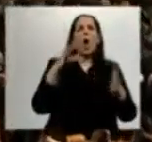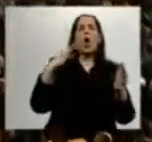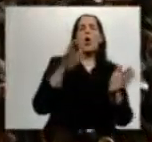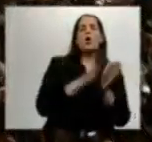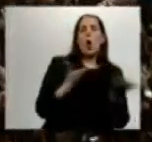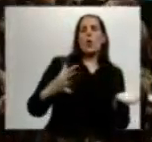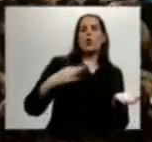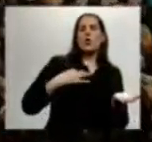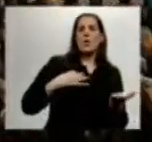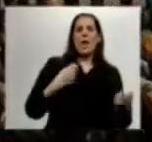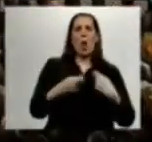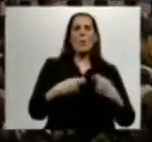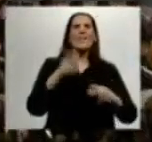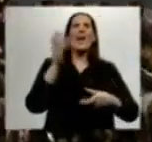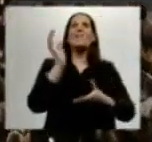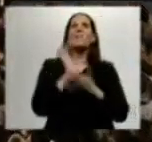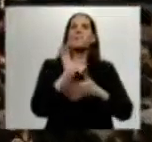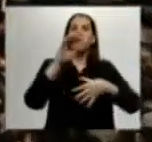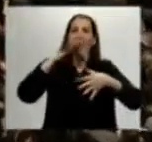la democracia.